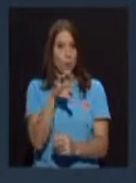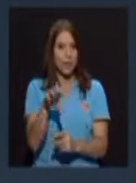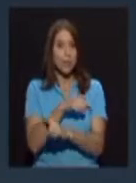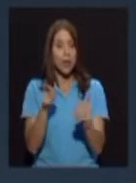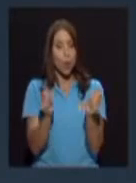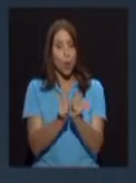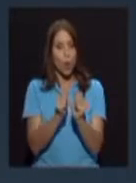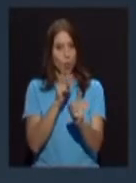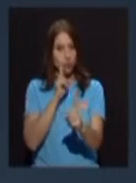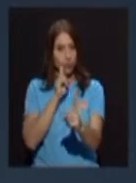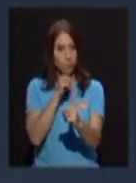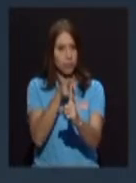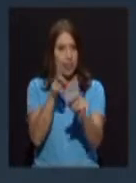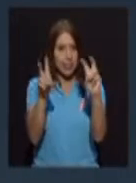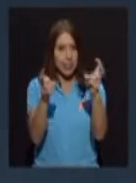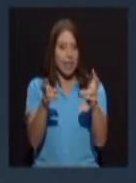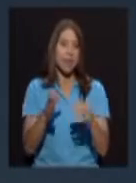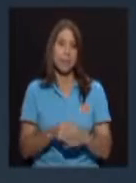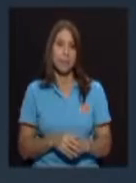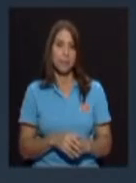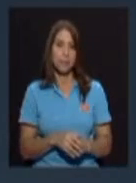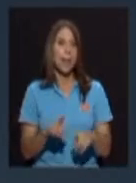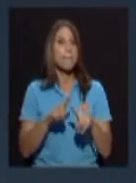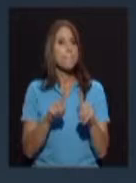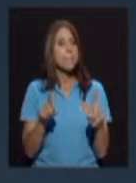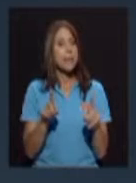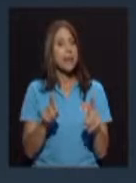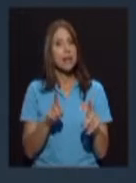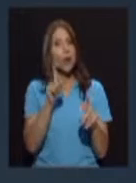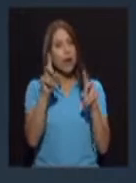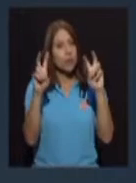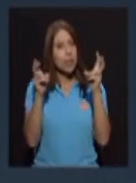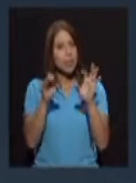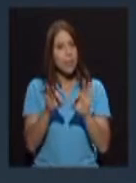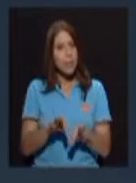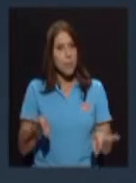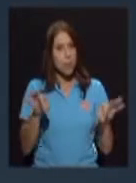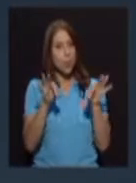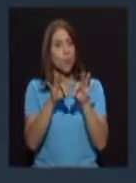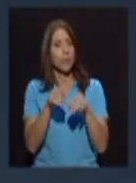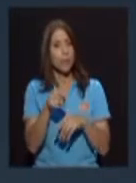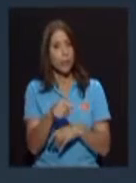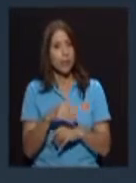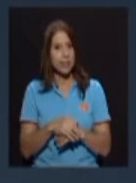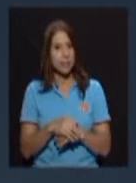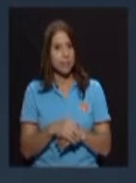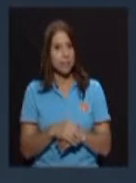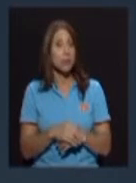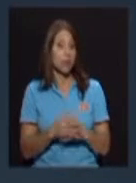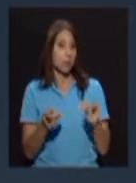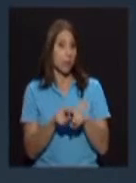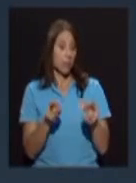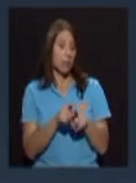continuidad. Pero hay un tema muy importante dentro de eso, y por cierto, vale la pena